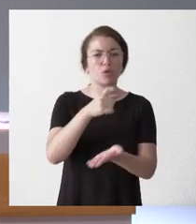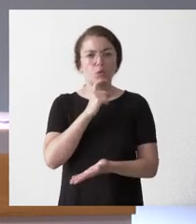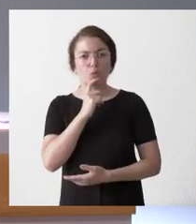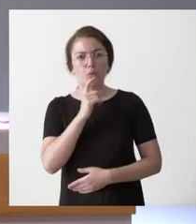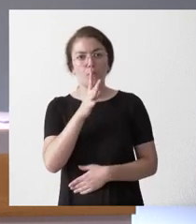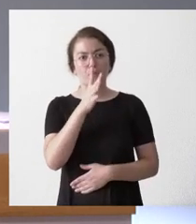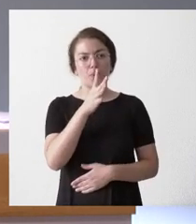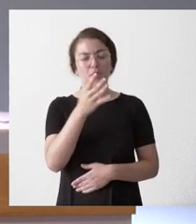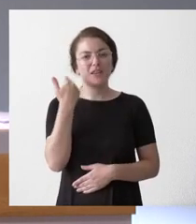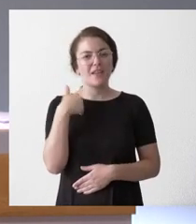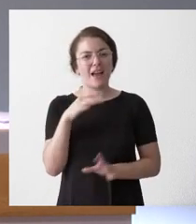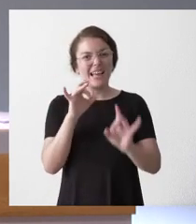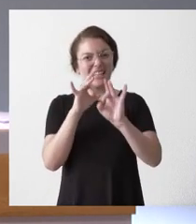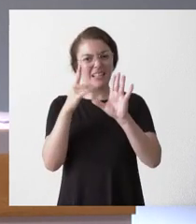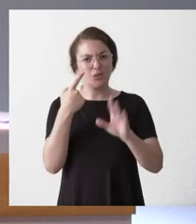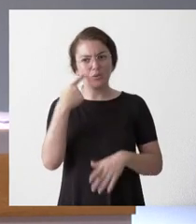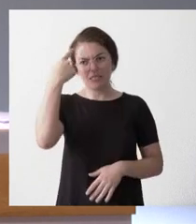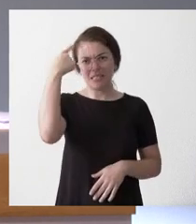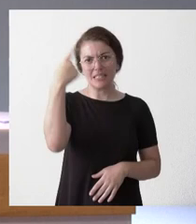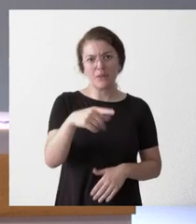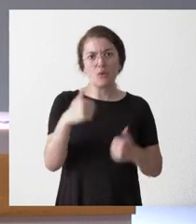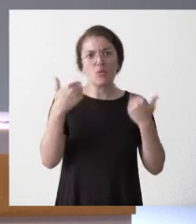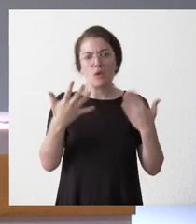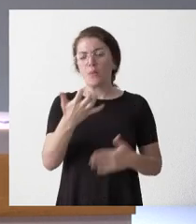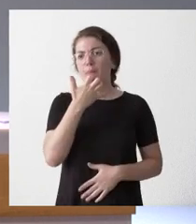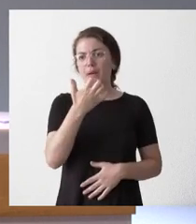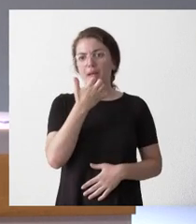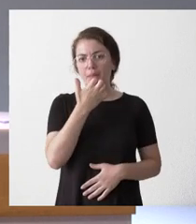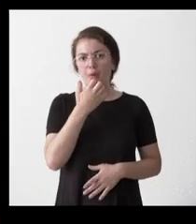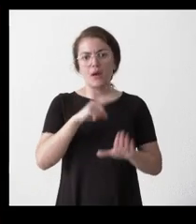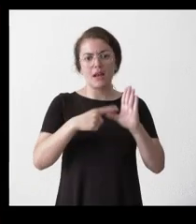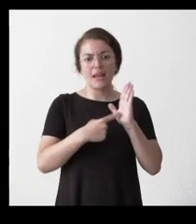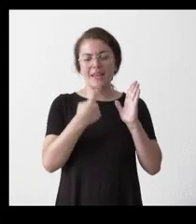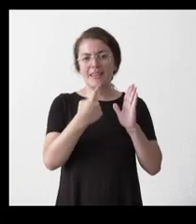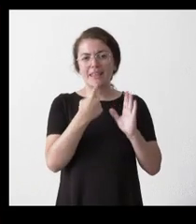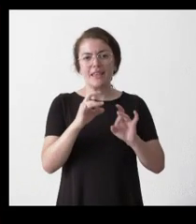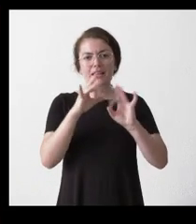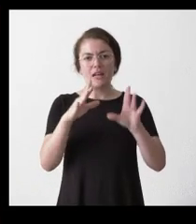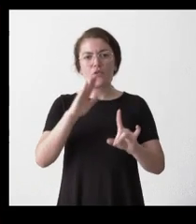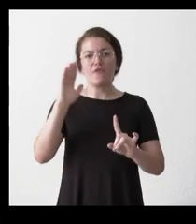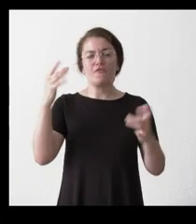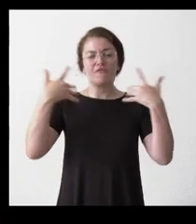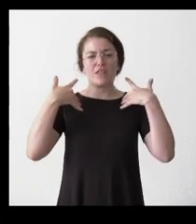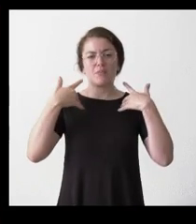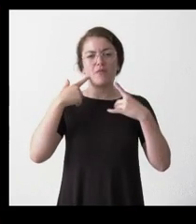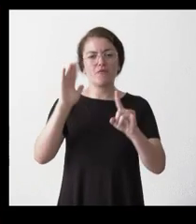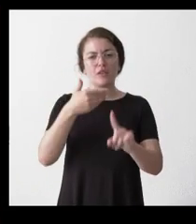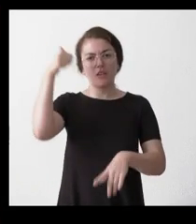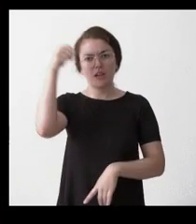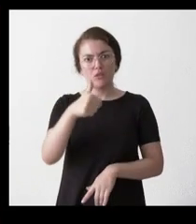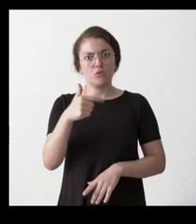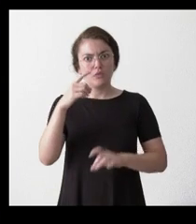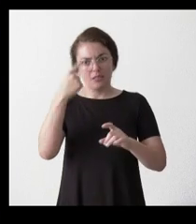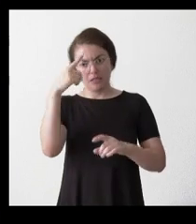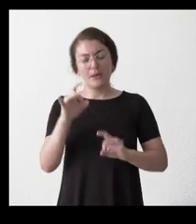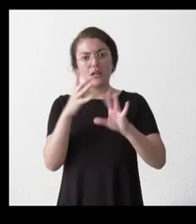claramente cuál es una víctima de violencia de género, por ejemplo. De este modo, quería saber si se va a tipificar qué